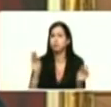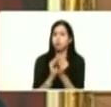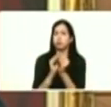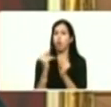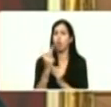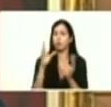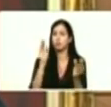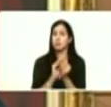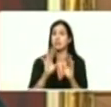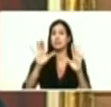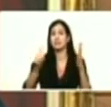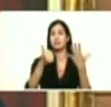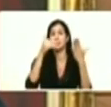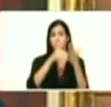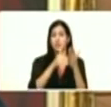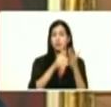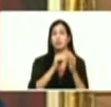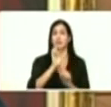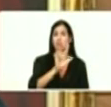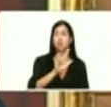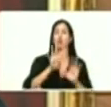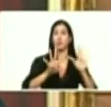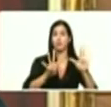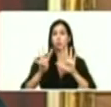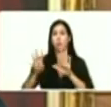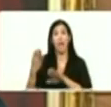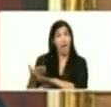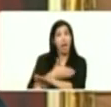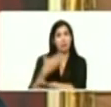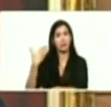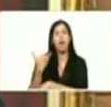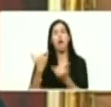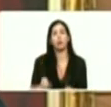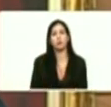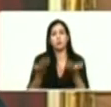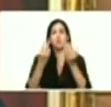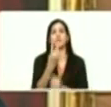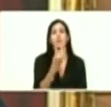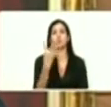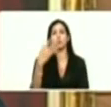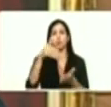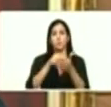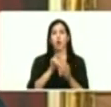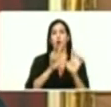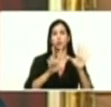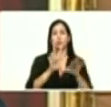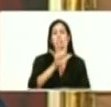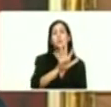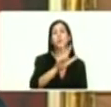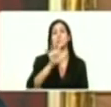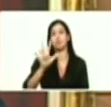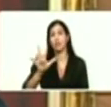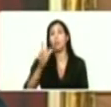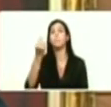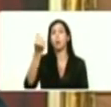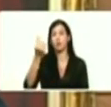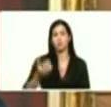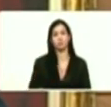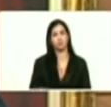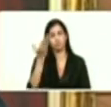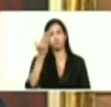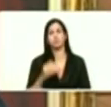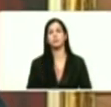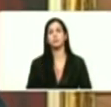16.399 bolívares a 24.853 bolívares